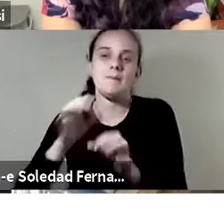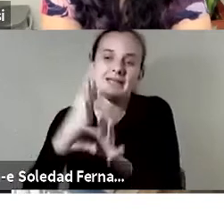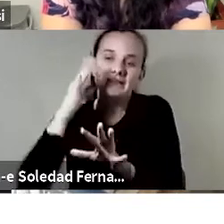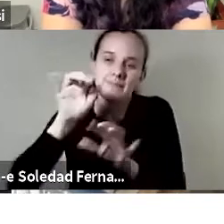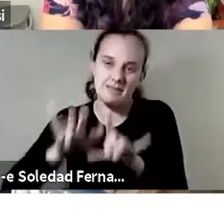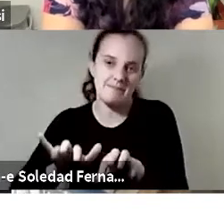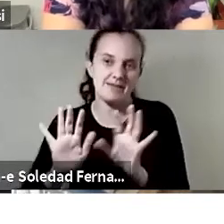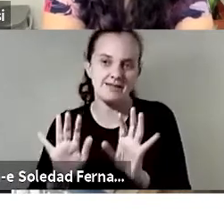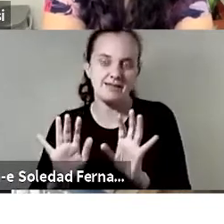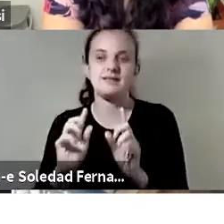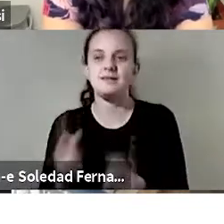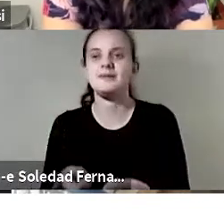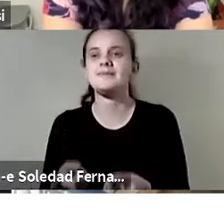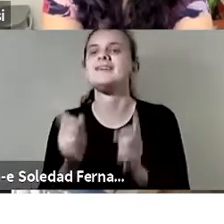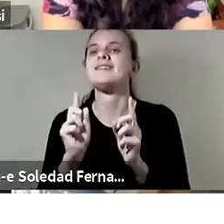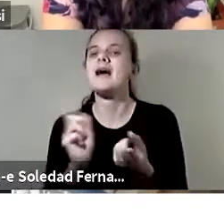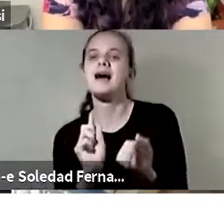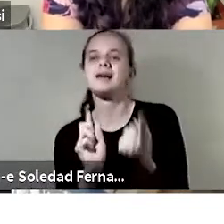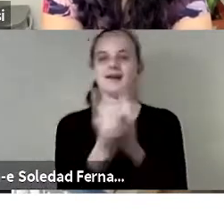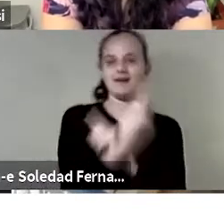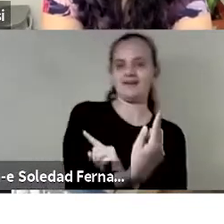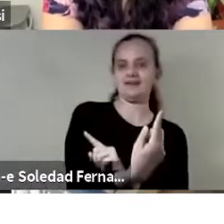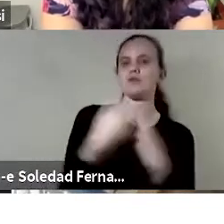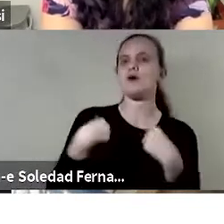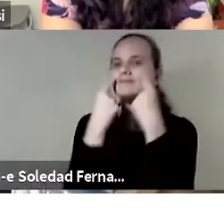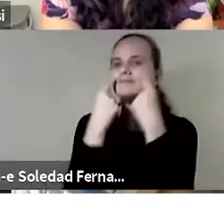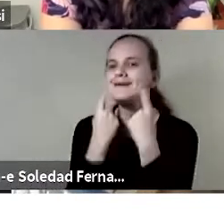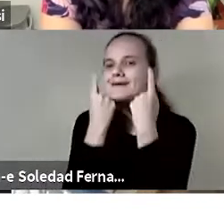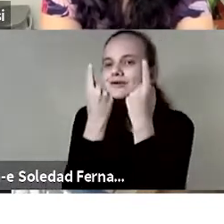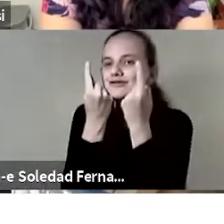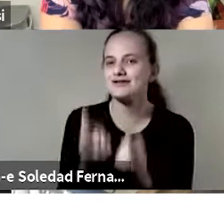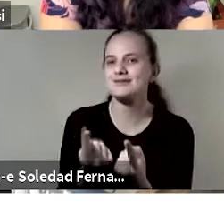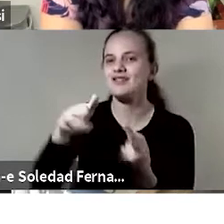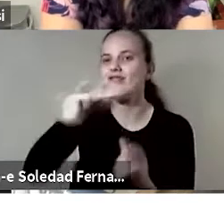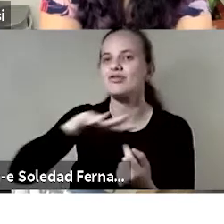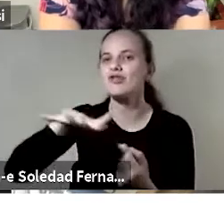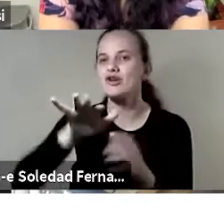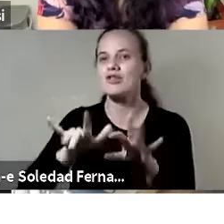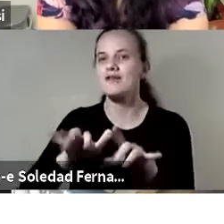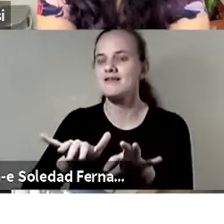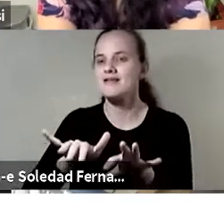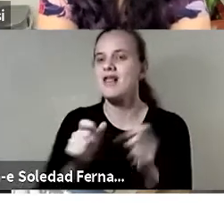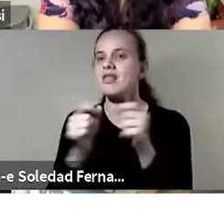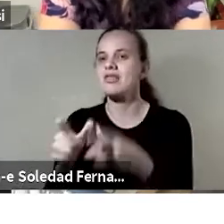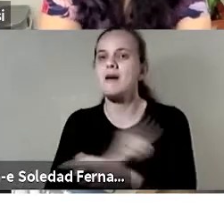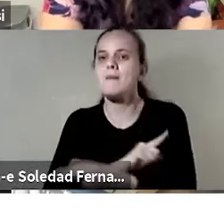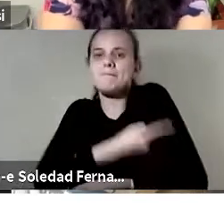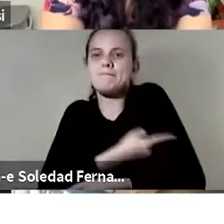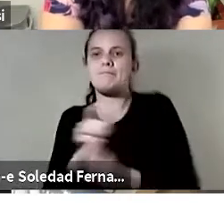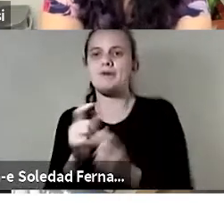personas en los entornos, y en particular en el entorno digital. Y también, a su vez, es al revés, ¿no? Es